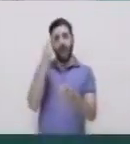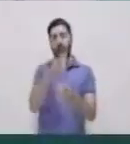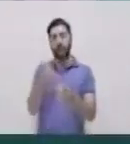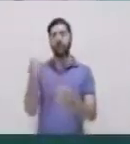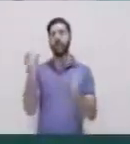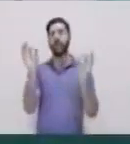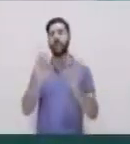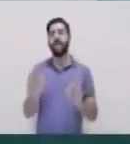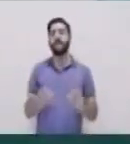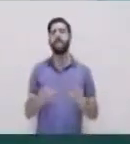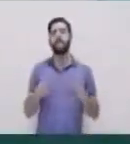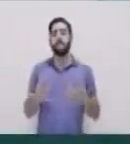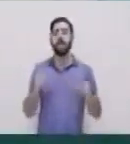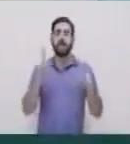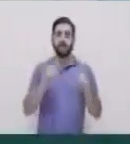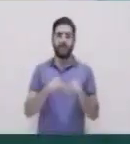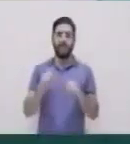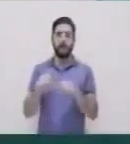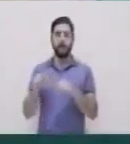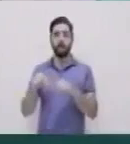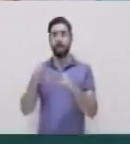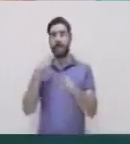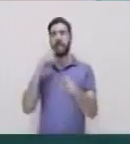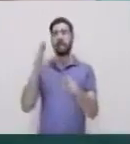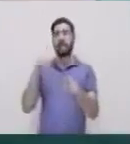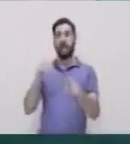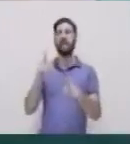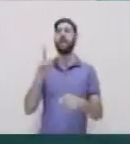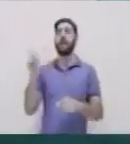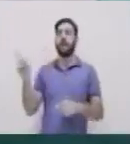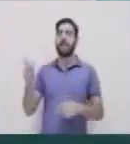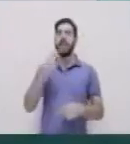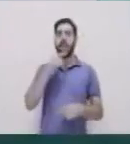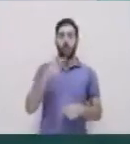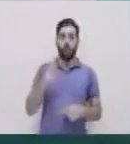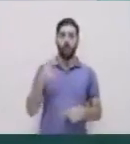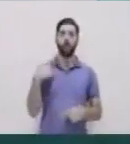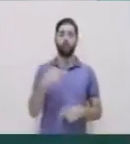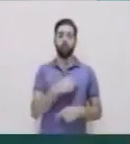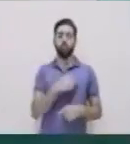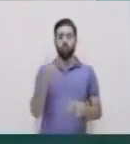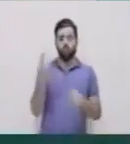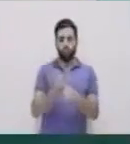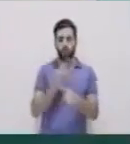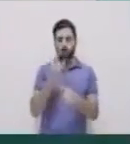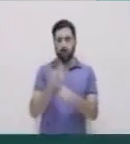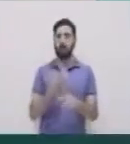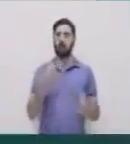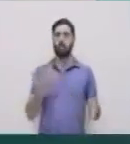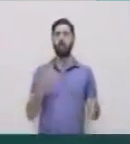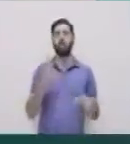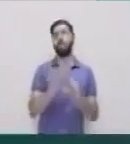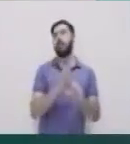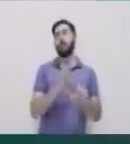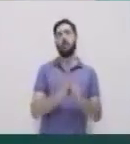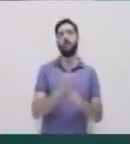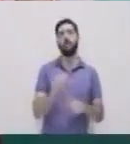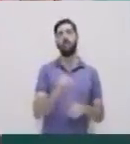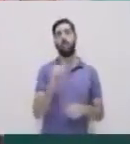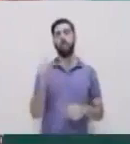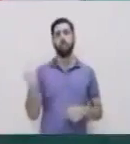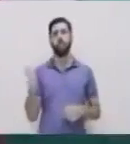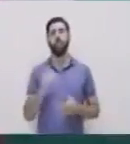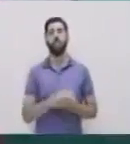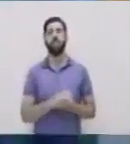entender y comprender de una buena manera, que dependiendo el área, es el lenguaje y cómo lo vamos a utilizar. Por ejemplo, ¿qué área le gusta a usted,